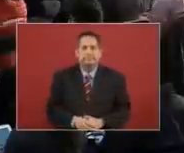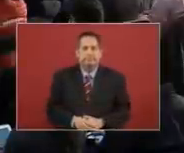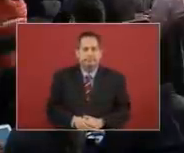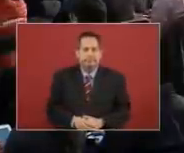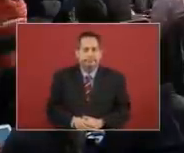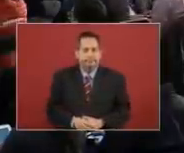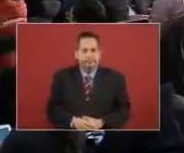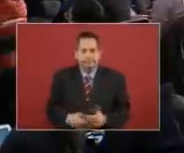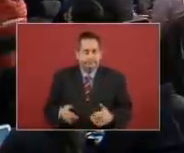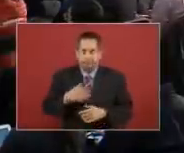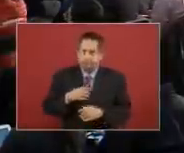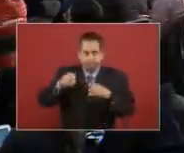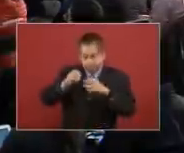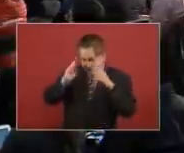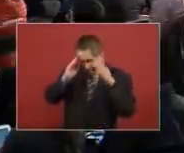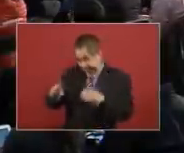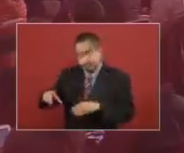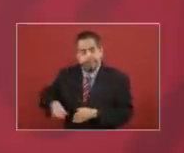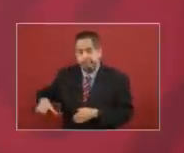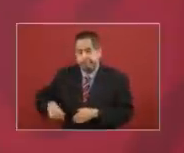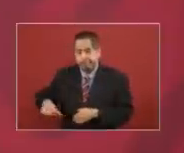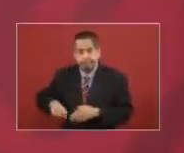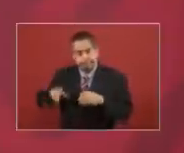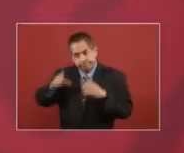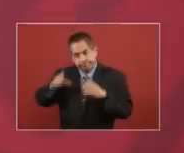Tengo que ocuparme de otros asuntos.